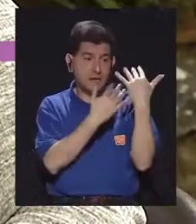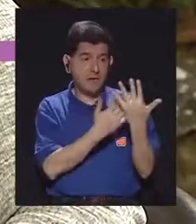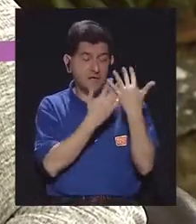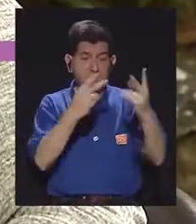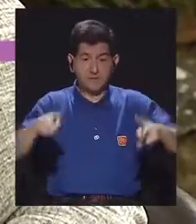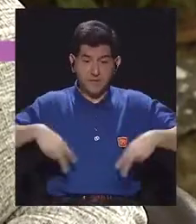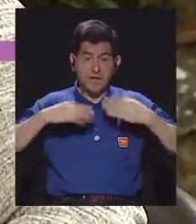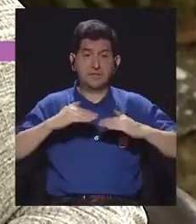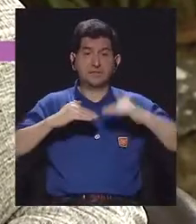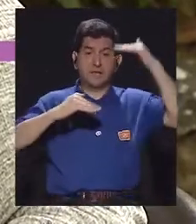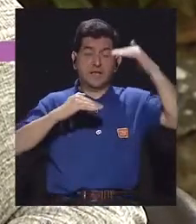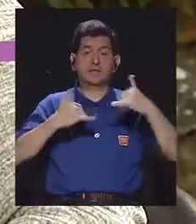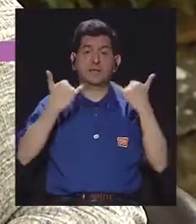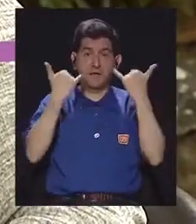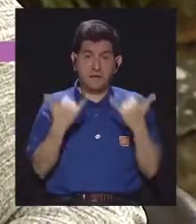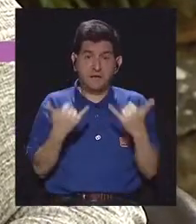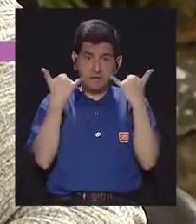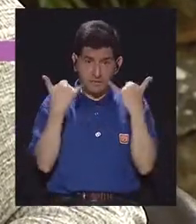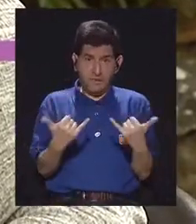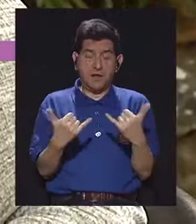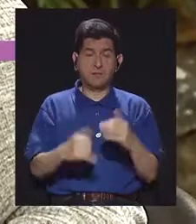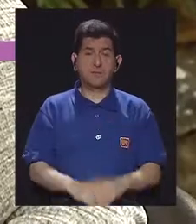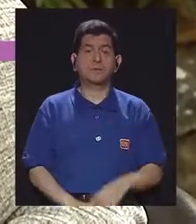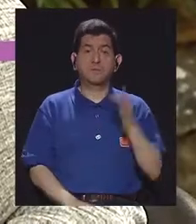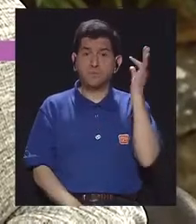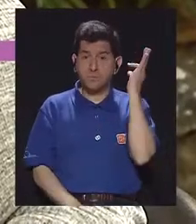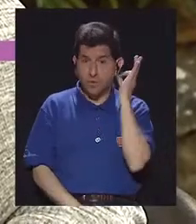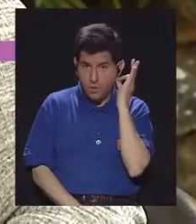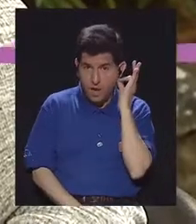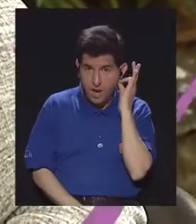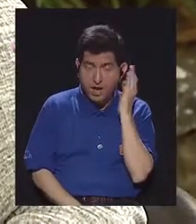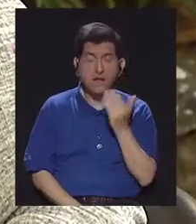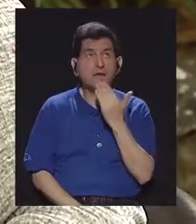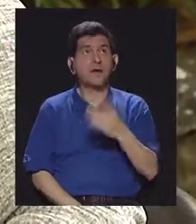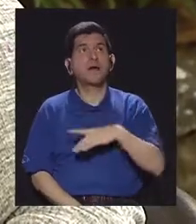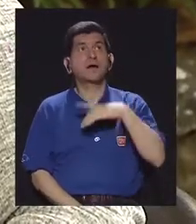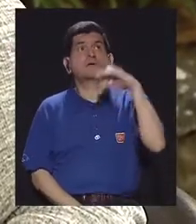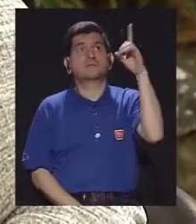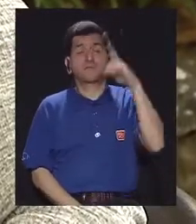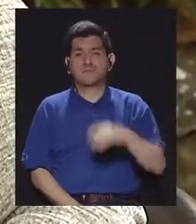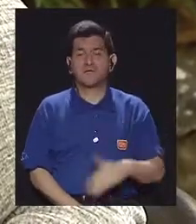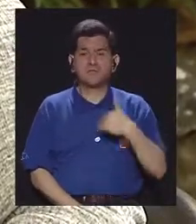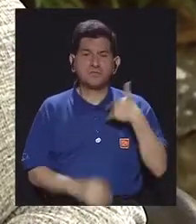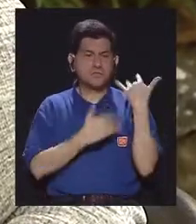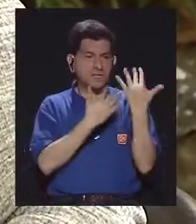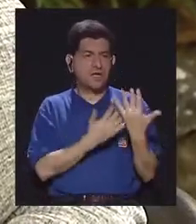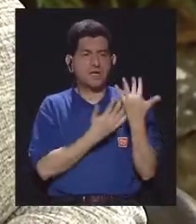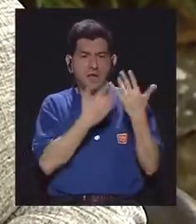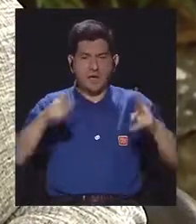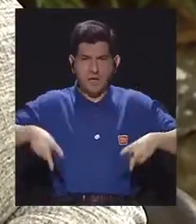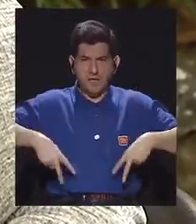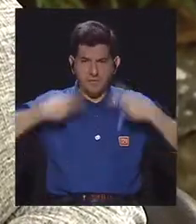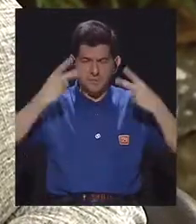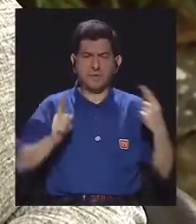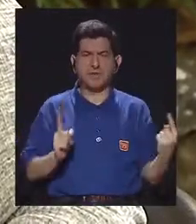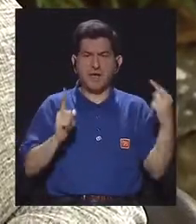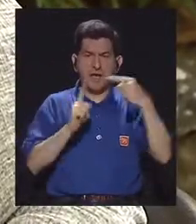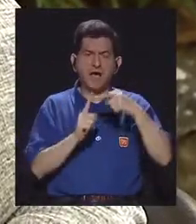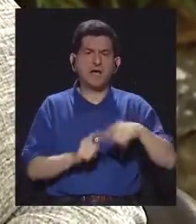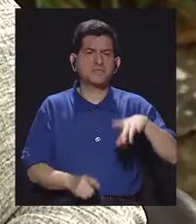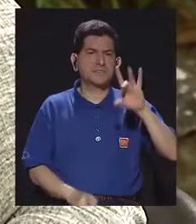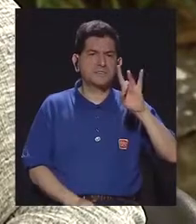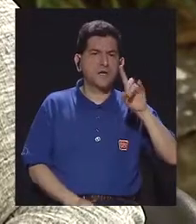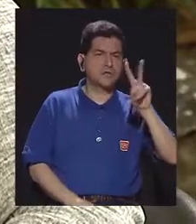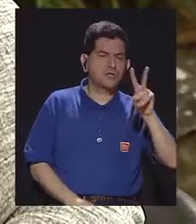bastante alta. Por ejemplo, en este momento, la mujer, gracias a Dios, tiene una expectativa de que nos permite llegar a